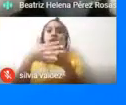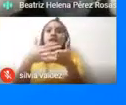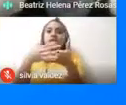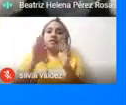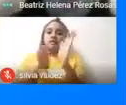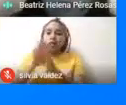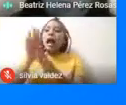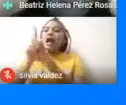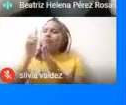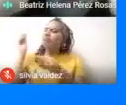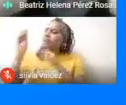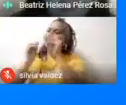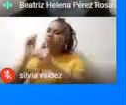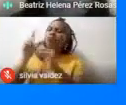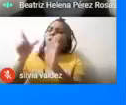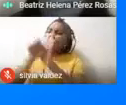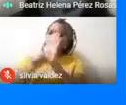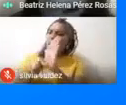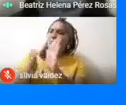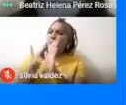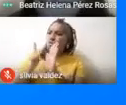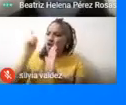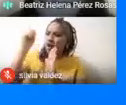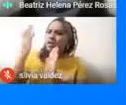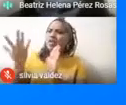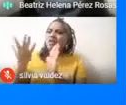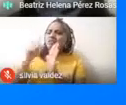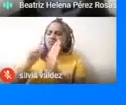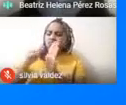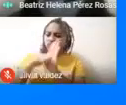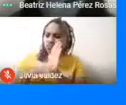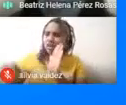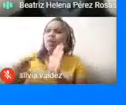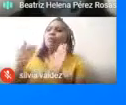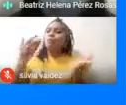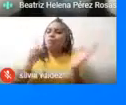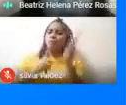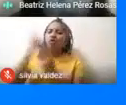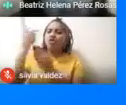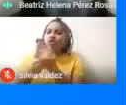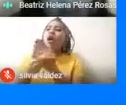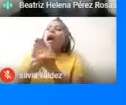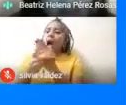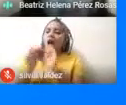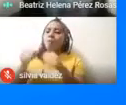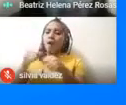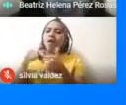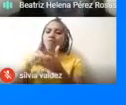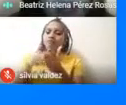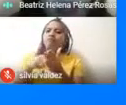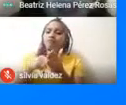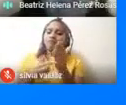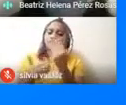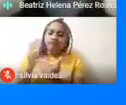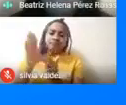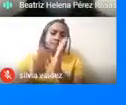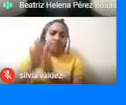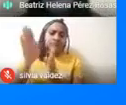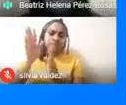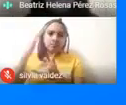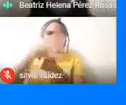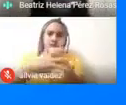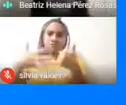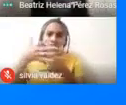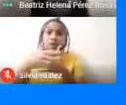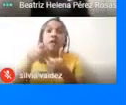derivarán pues todo lo que son programas, políticas y proyectos conexos para el desarrollo del sector a nivel nacional. Adicionalmente,